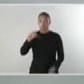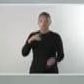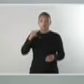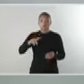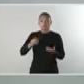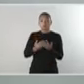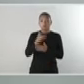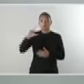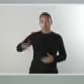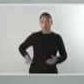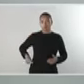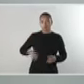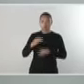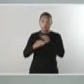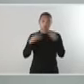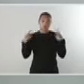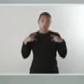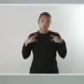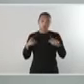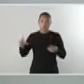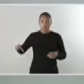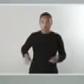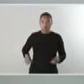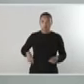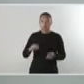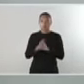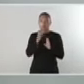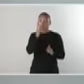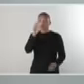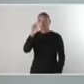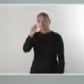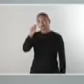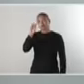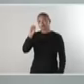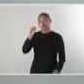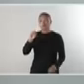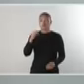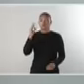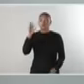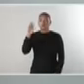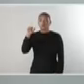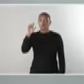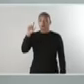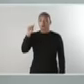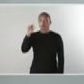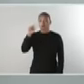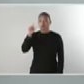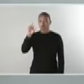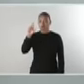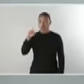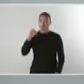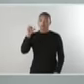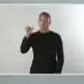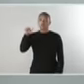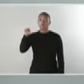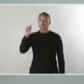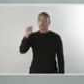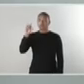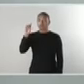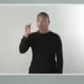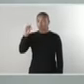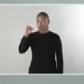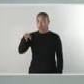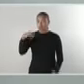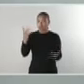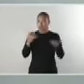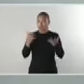la gente y reto a Baltasar y a Francisco a que se hagan el antidoping de cabello que realmente hablen de